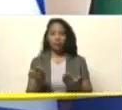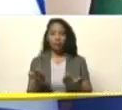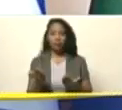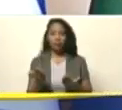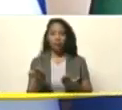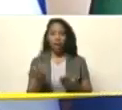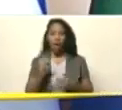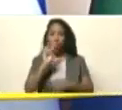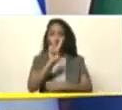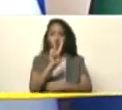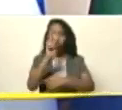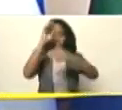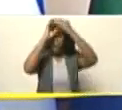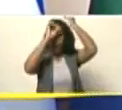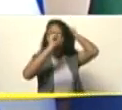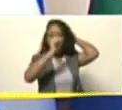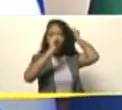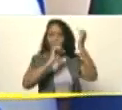dos embajadores